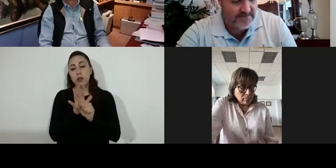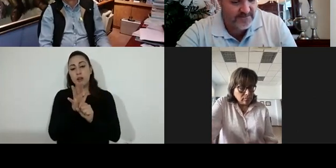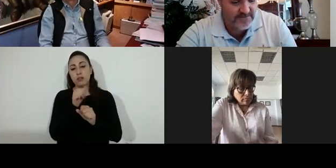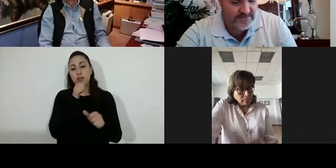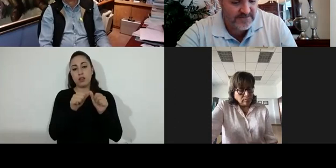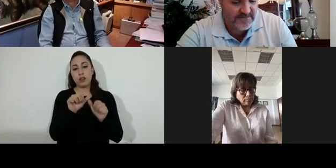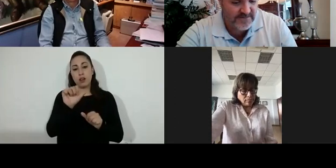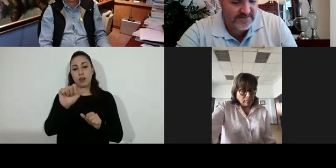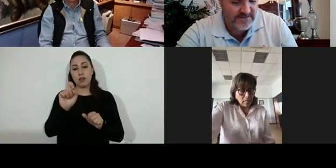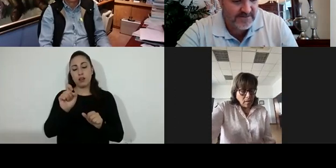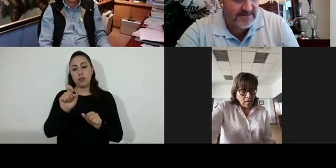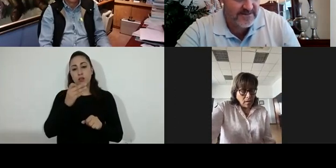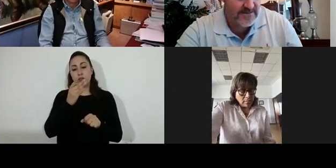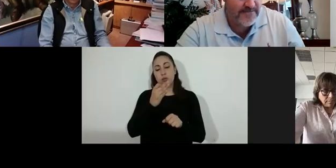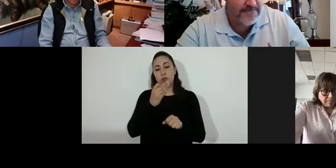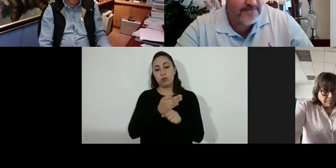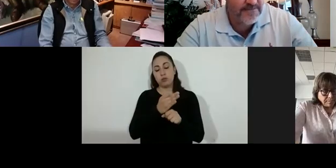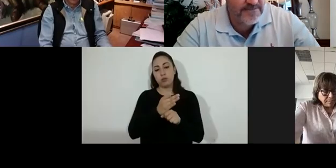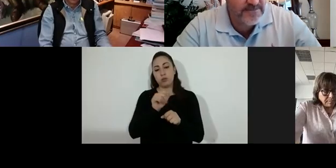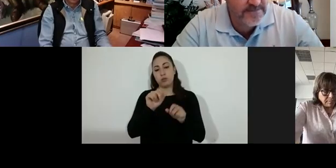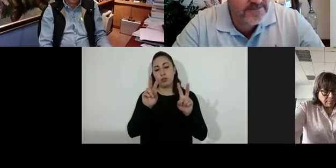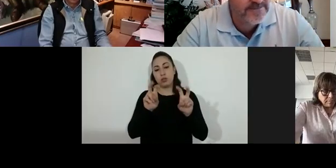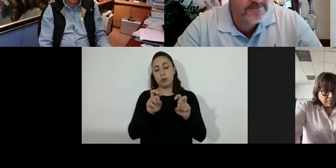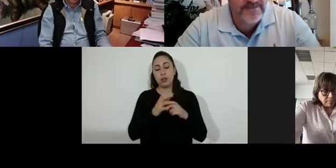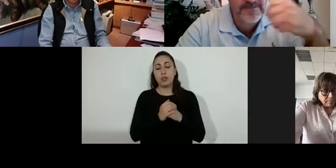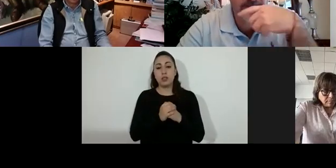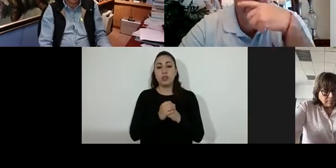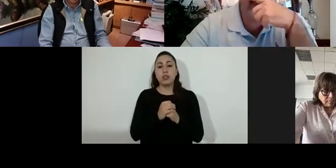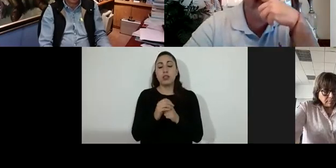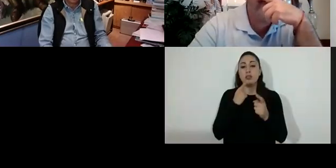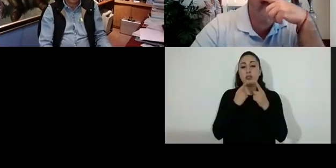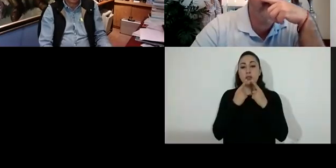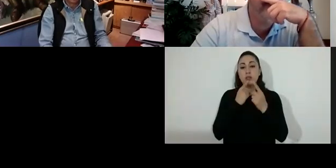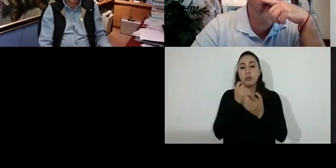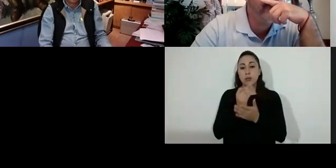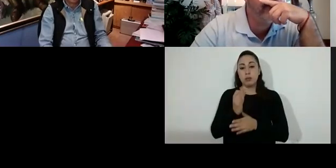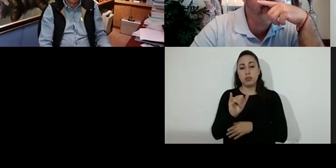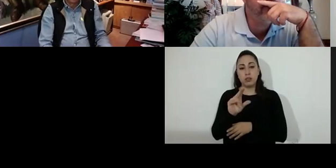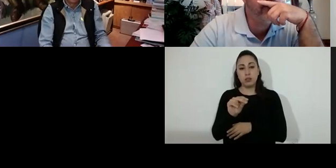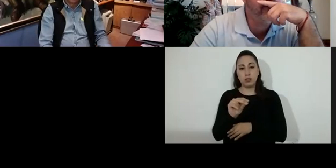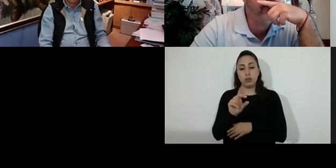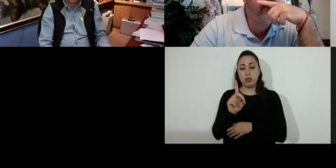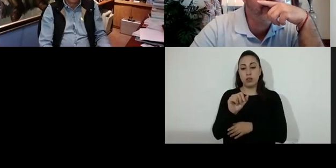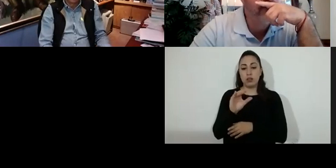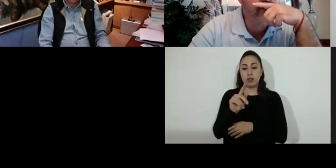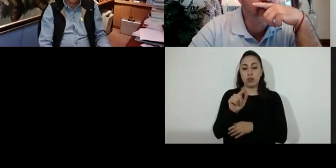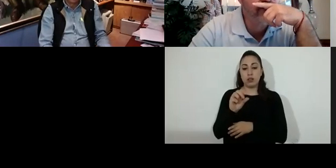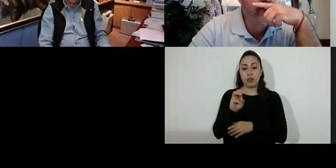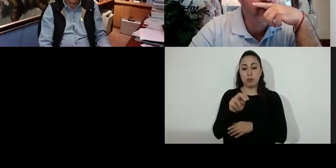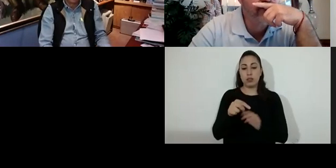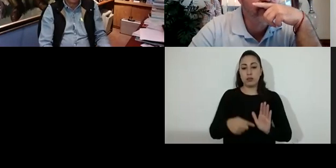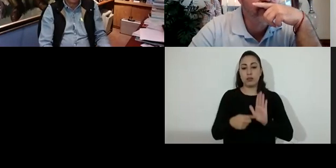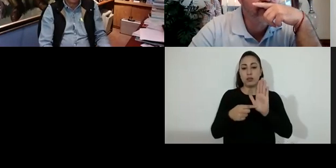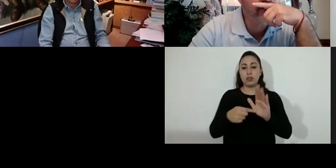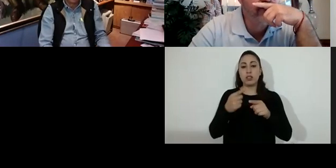los asuntos en cartera. Análisis, discusión y, en su caso, aprobación del dictamen que presenta las Comisiones Unidas